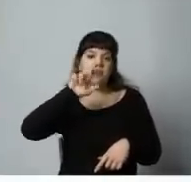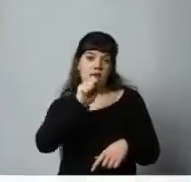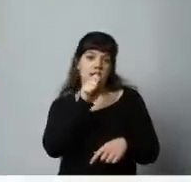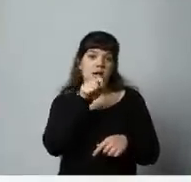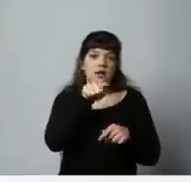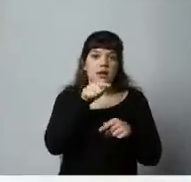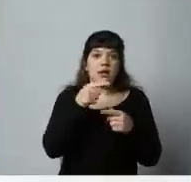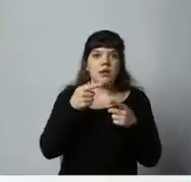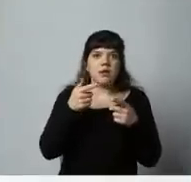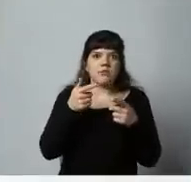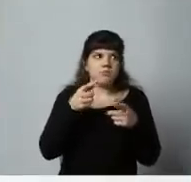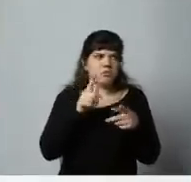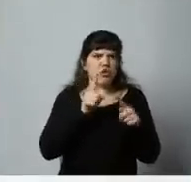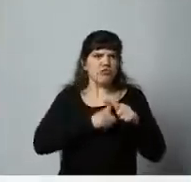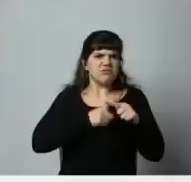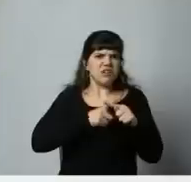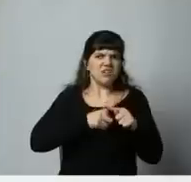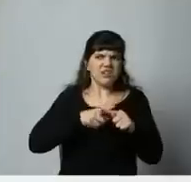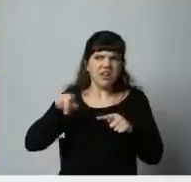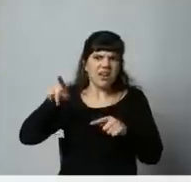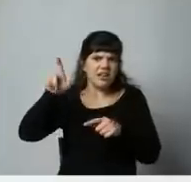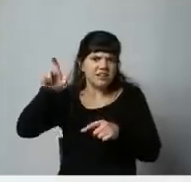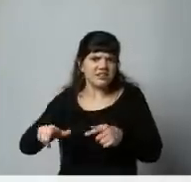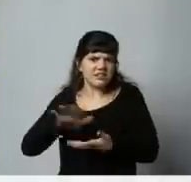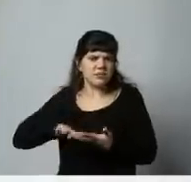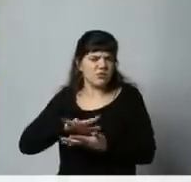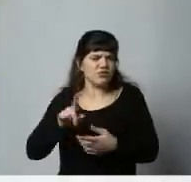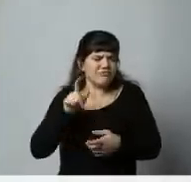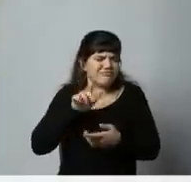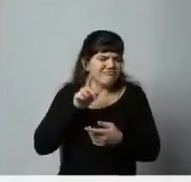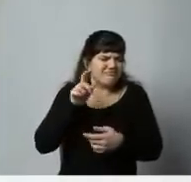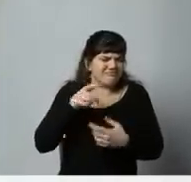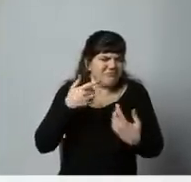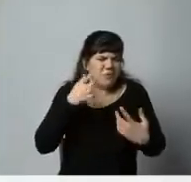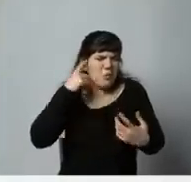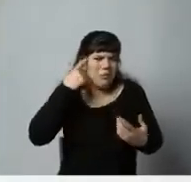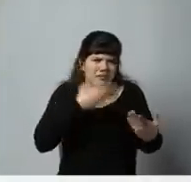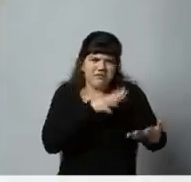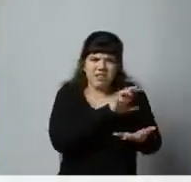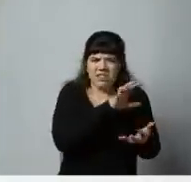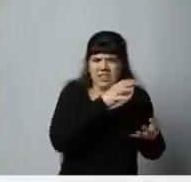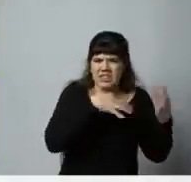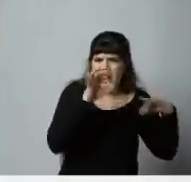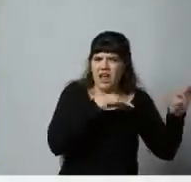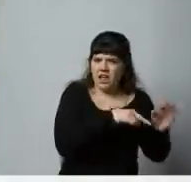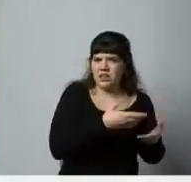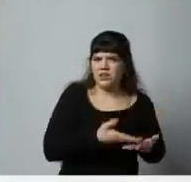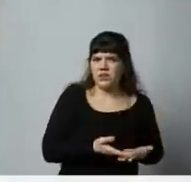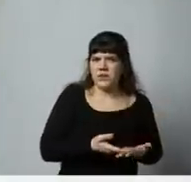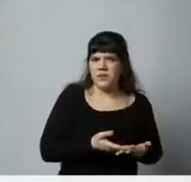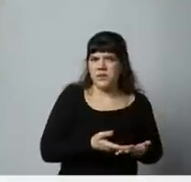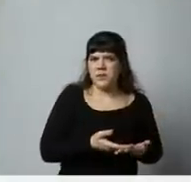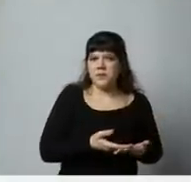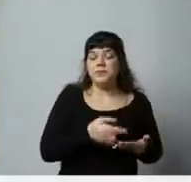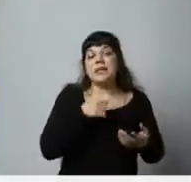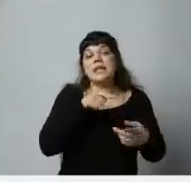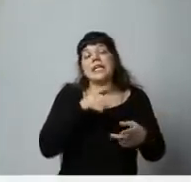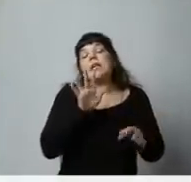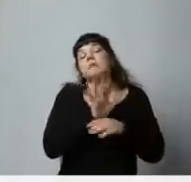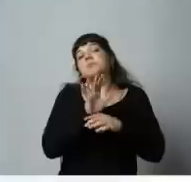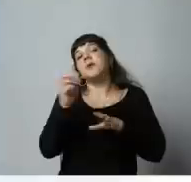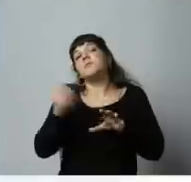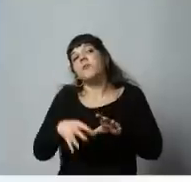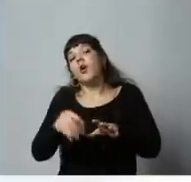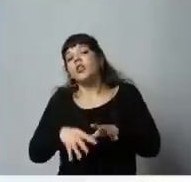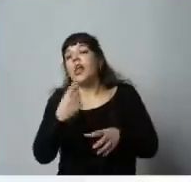la no existe el galpón en esa resolución la publica él qué quiere justificar No sé lo que que son fondos departamentales por otro lado no